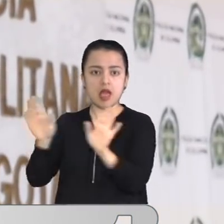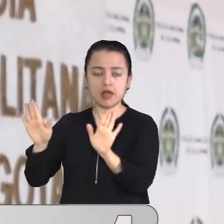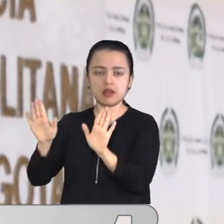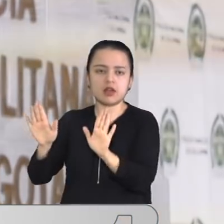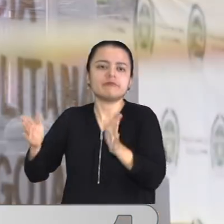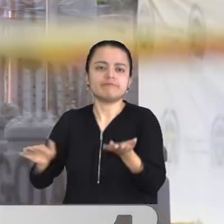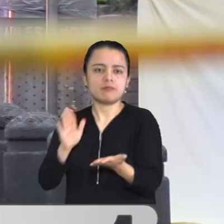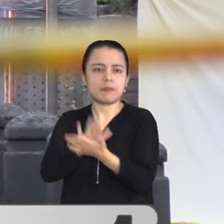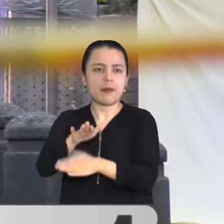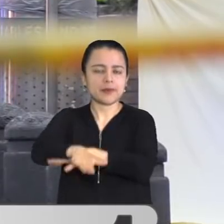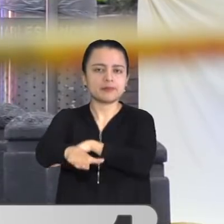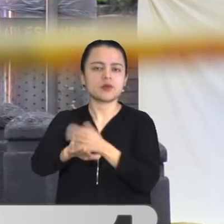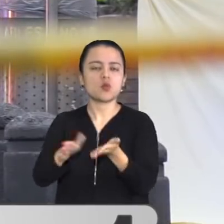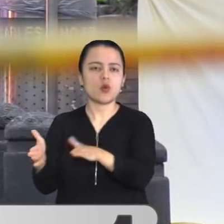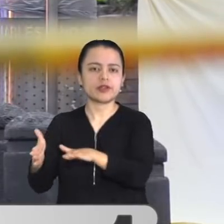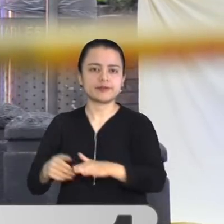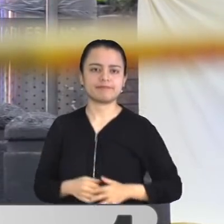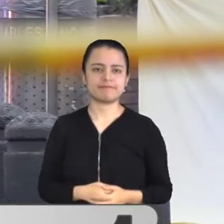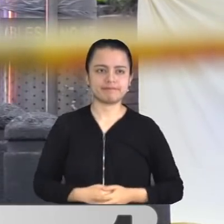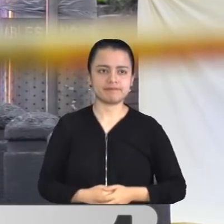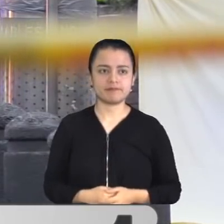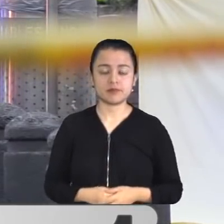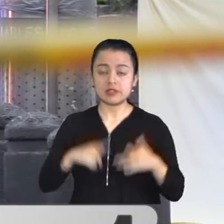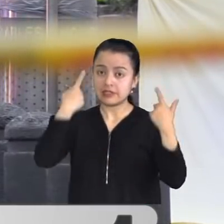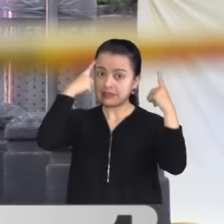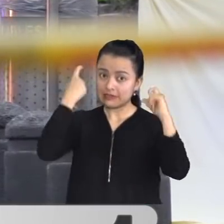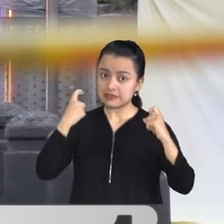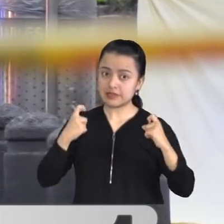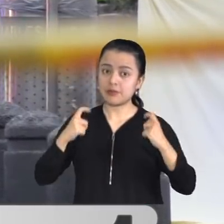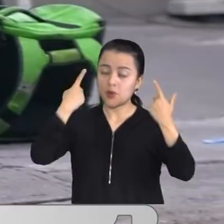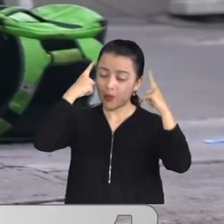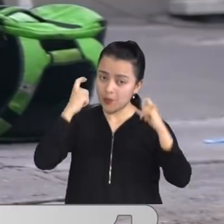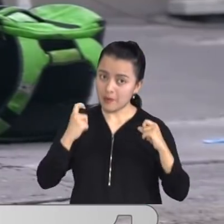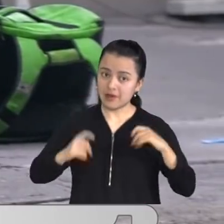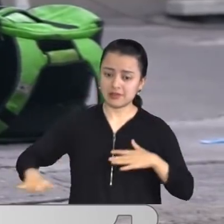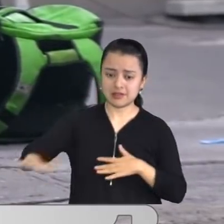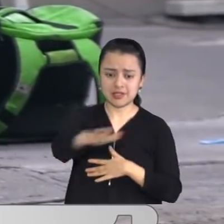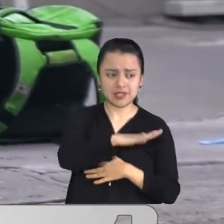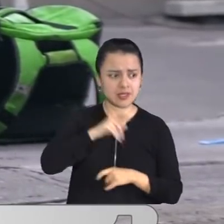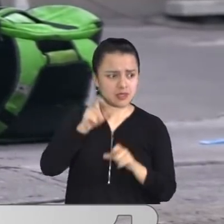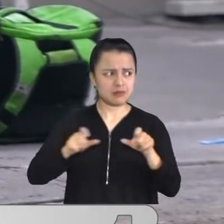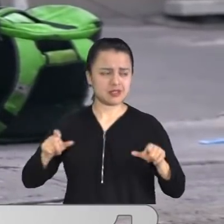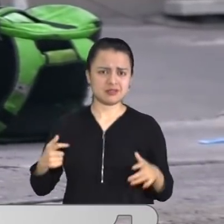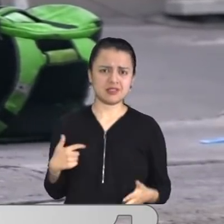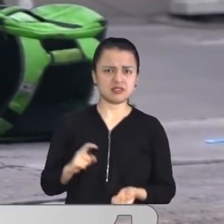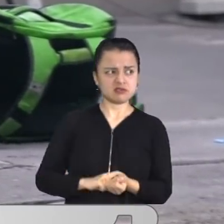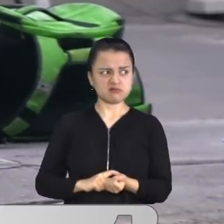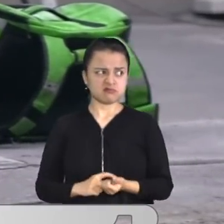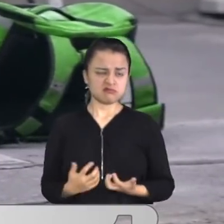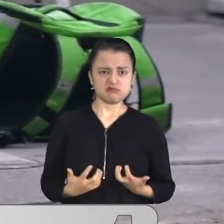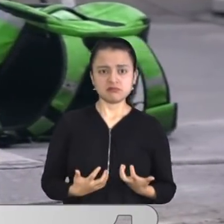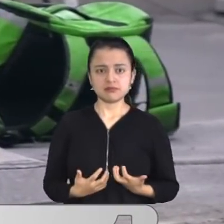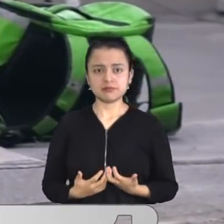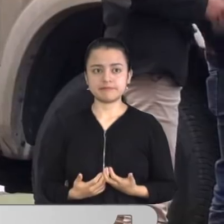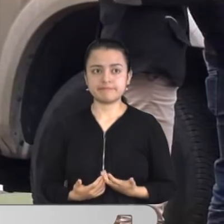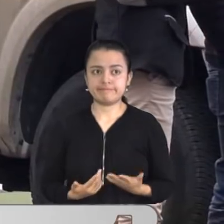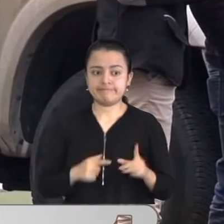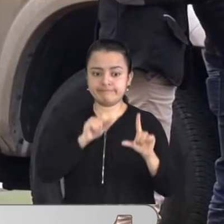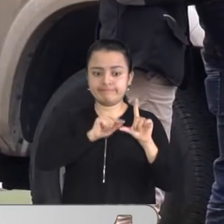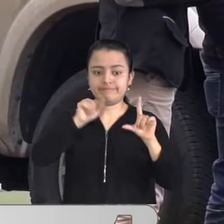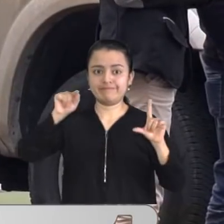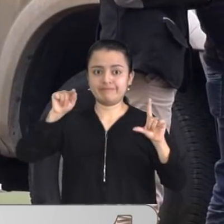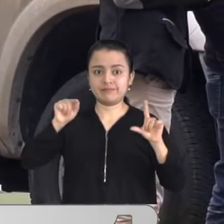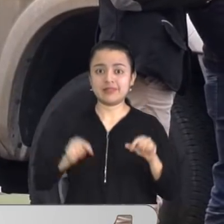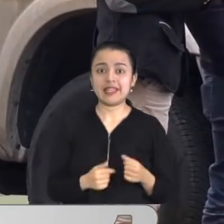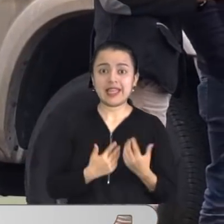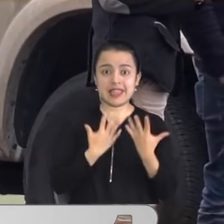Wilson Vaquero, es muy preocupante la situación que se presenta en la capital por falta de tolerancia. Y es que según cifras de la misma policía, 4